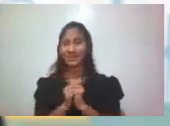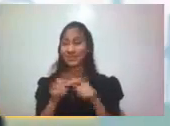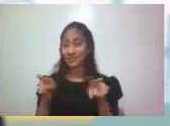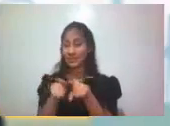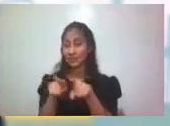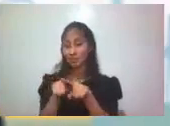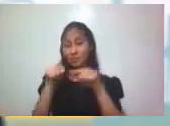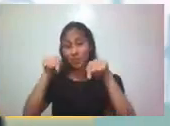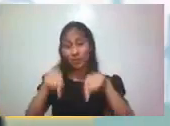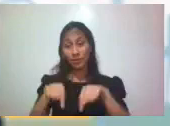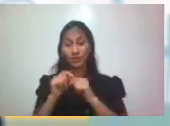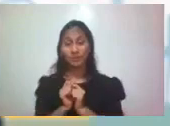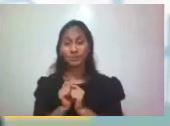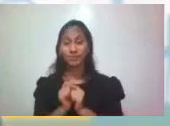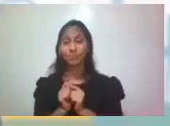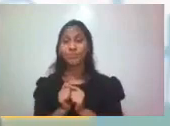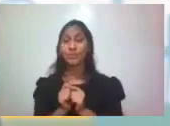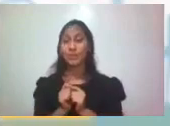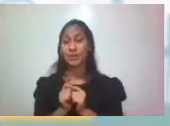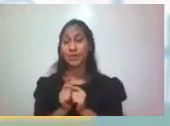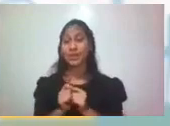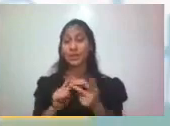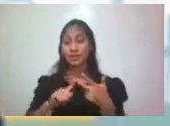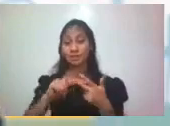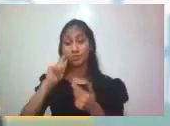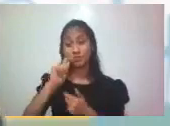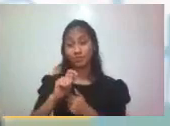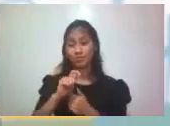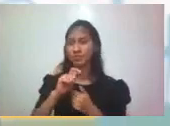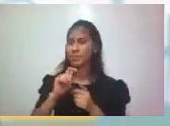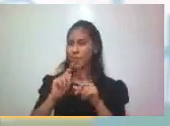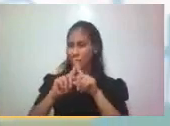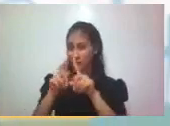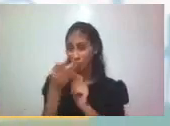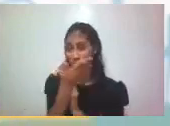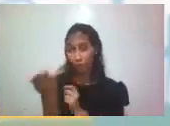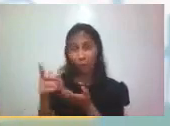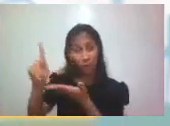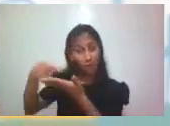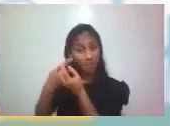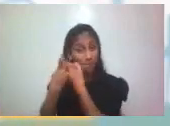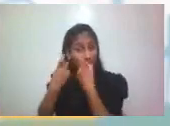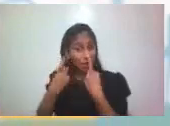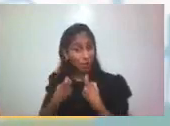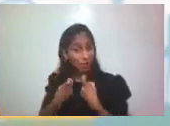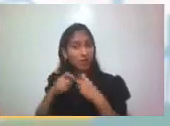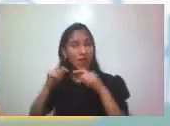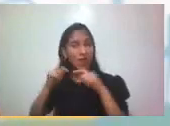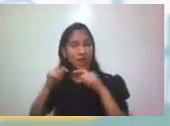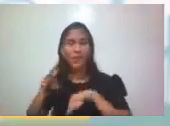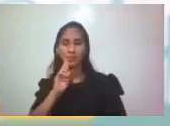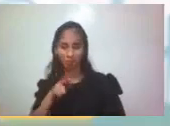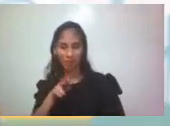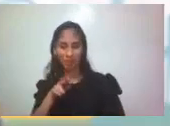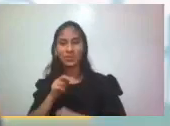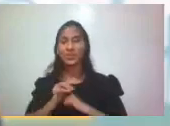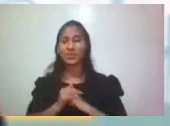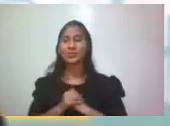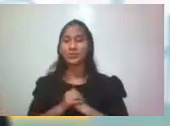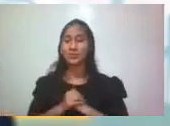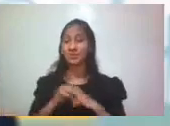vamos a pasar a responder la trivia que hemos presentado desde el inicio de la